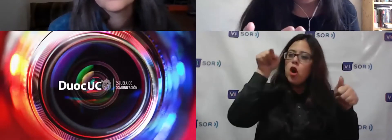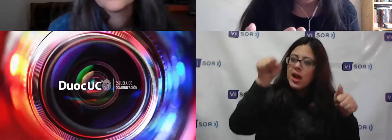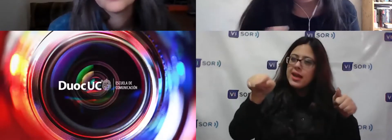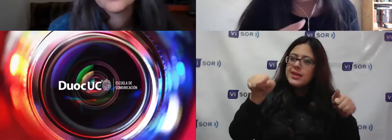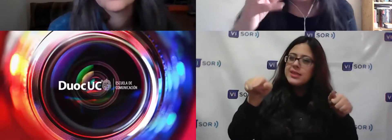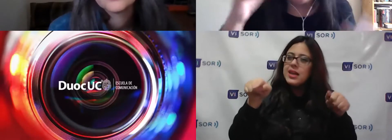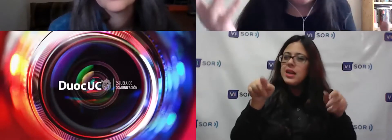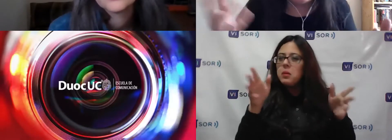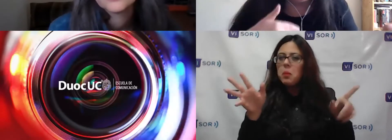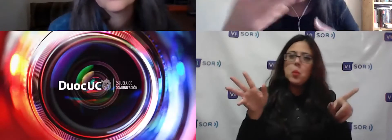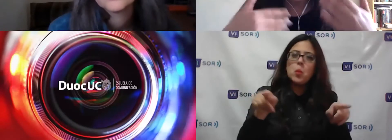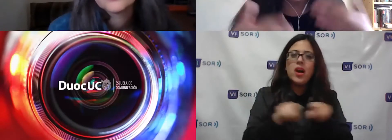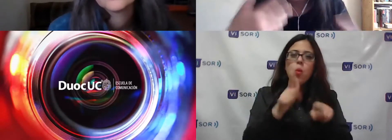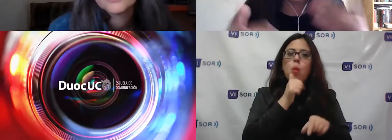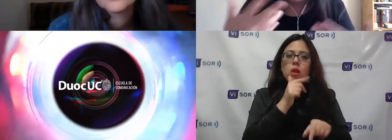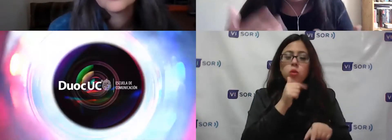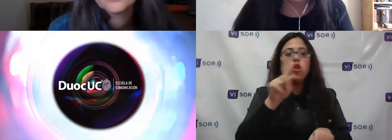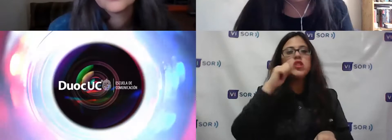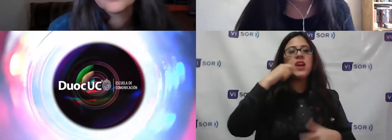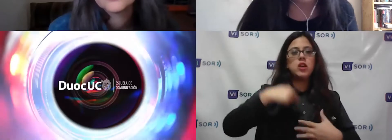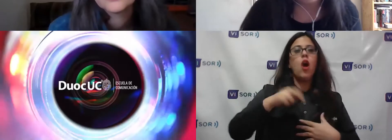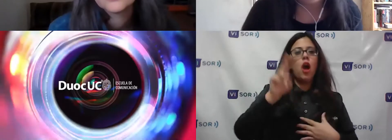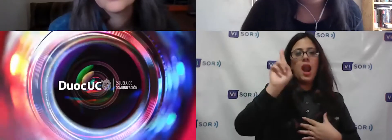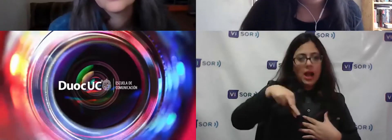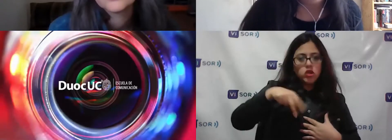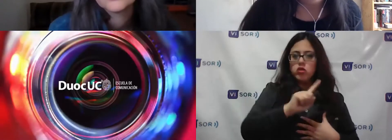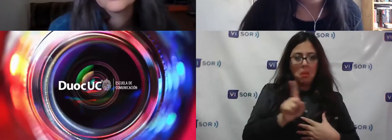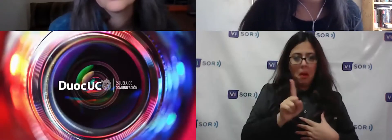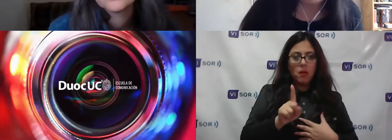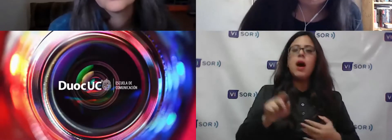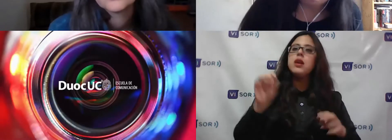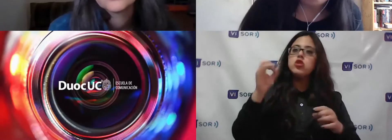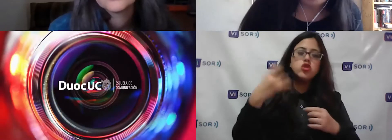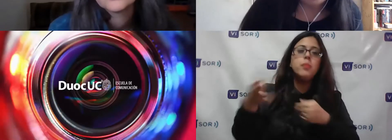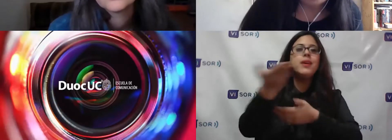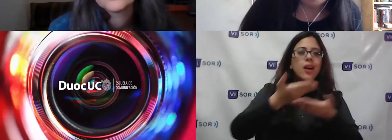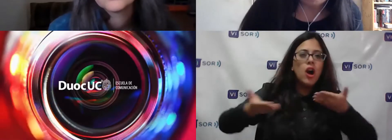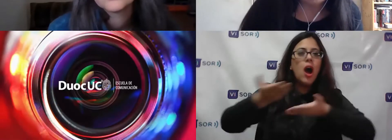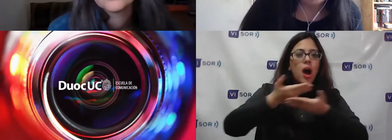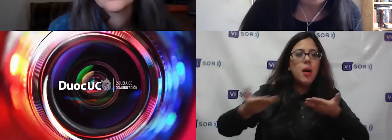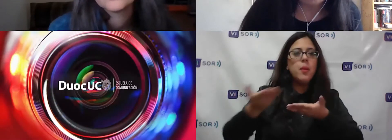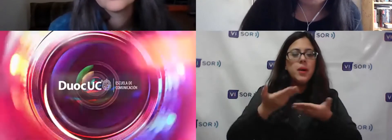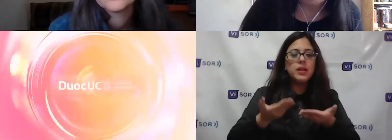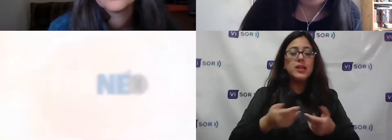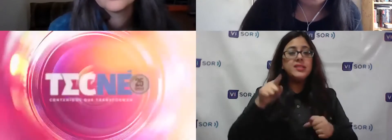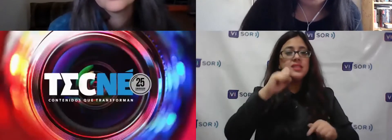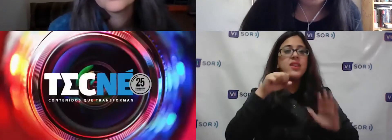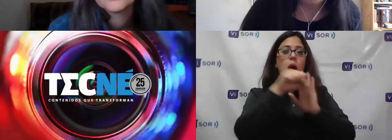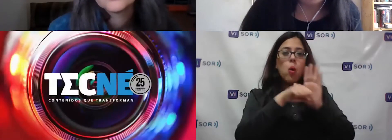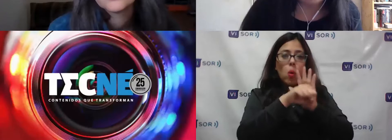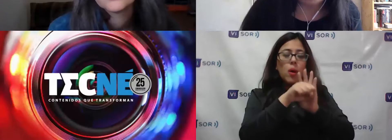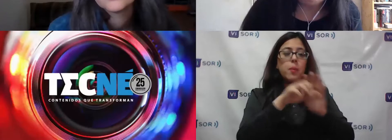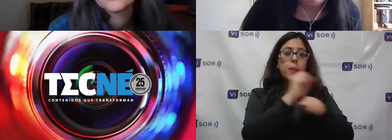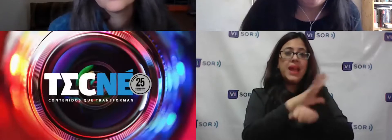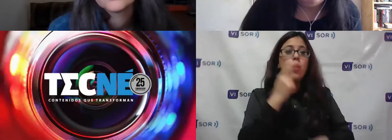porque no es que uno tenga la razón sino simplemente honestamente comparte no sé estamos hablando de una película súper experimental pero una